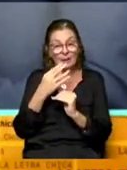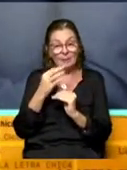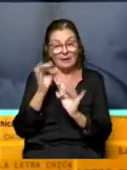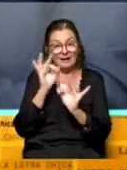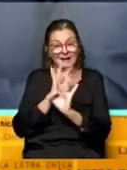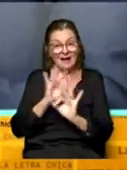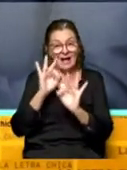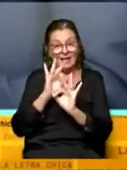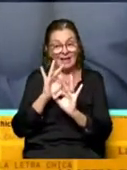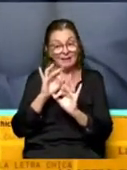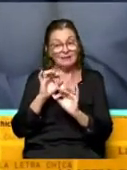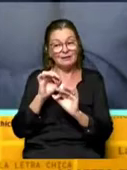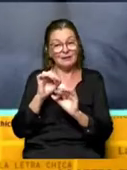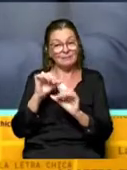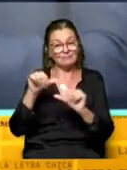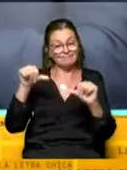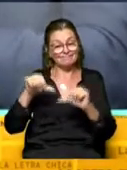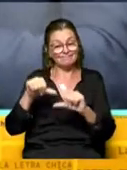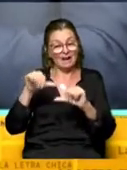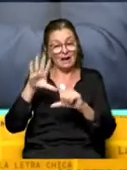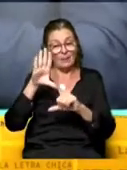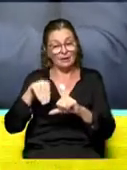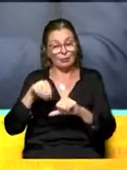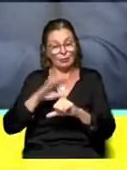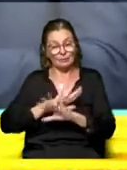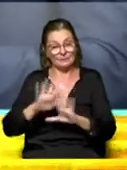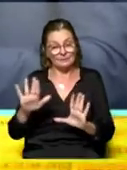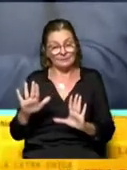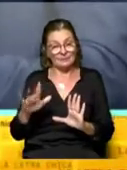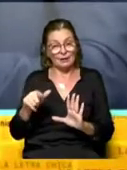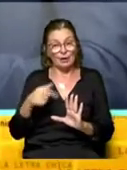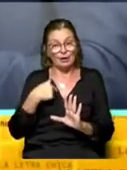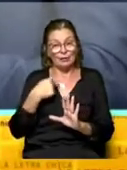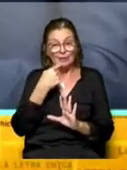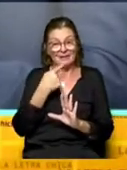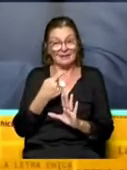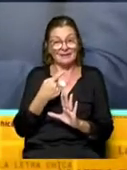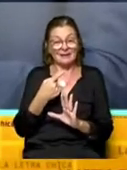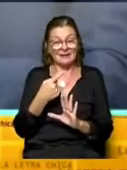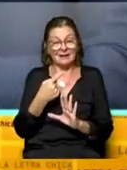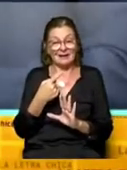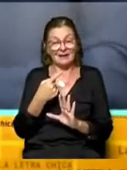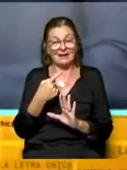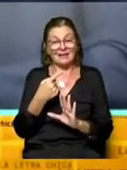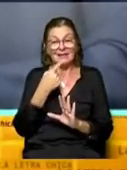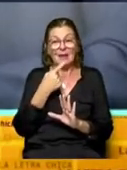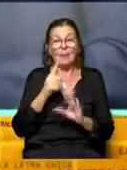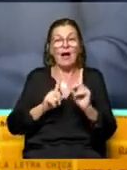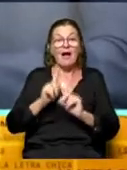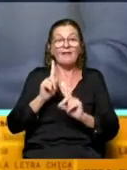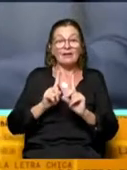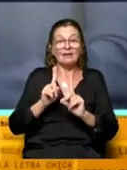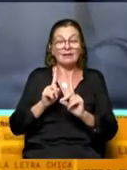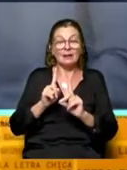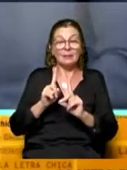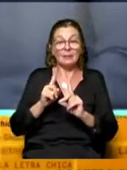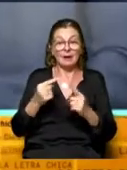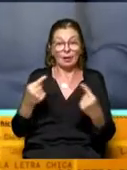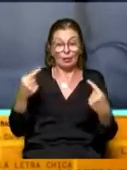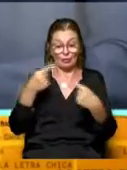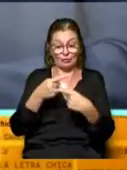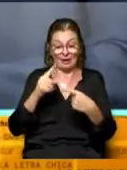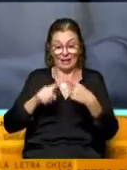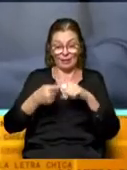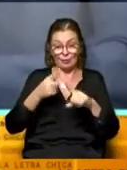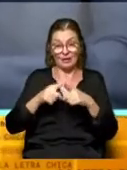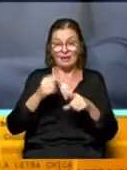mala para casi todo. Exacto. Y eso es así. Lo que yo señalaba es que, digamos, a veces para contraponer estas discusiones,